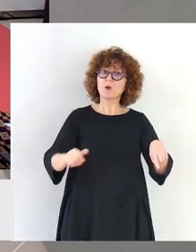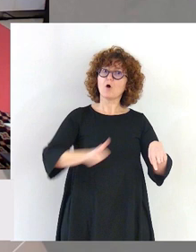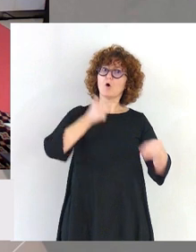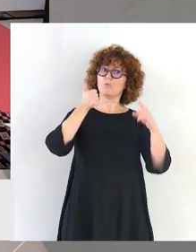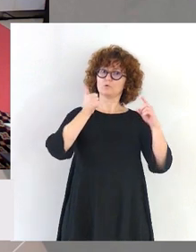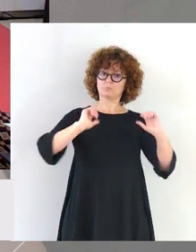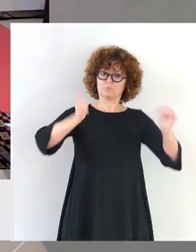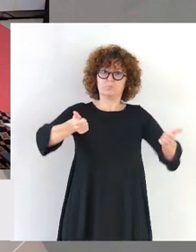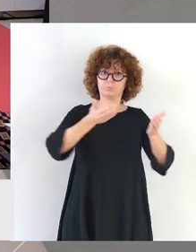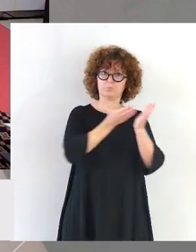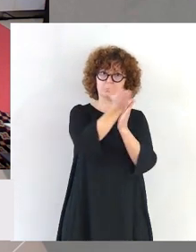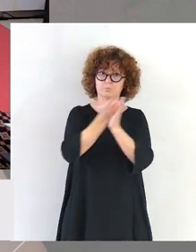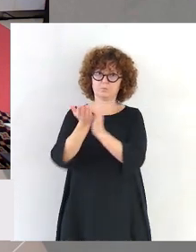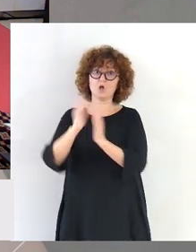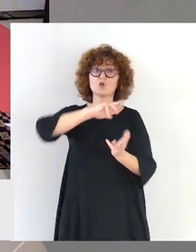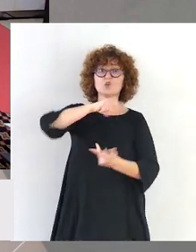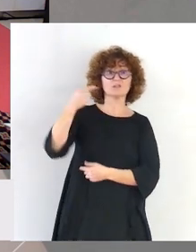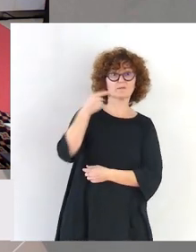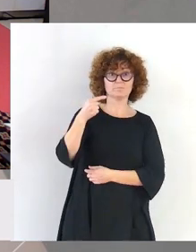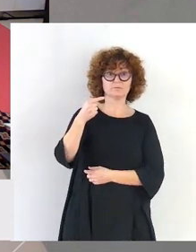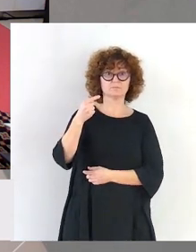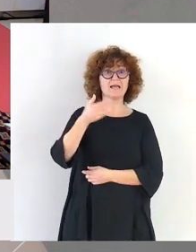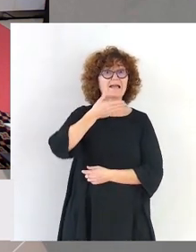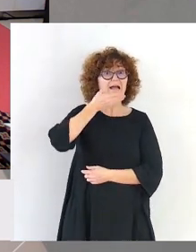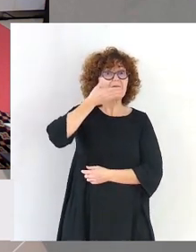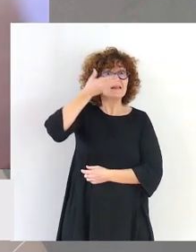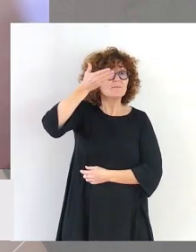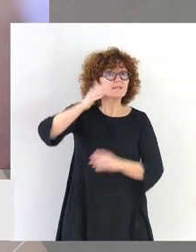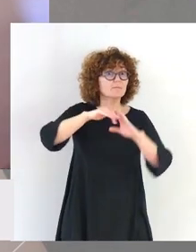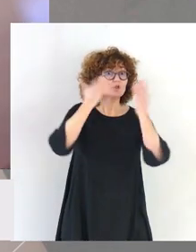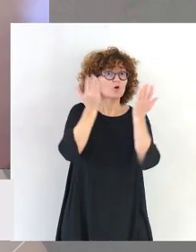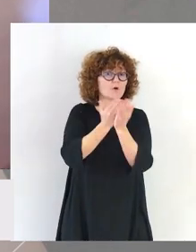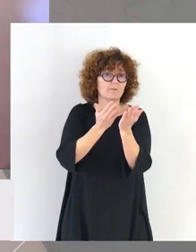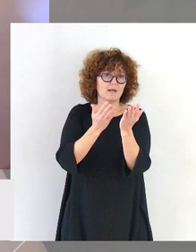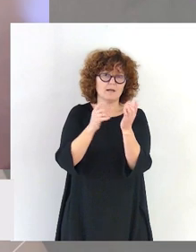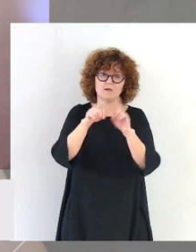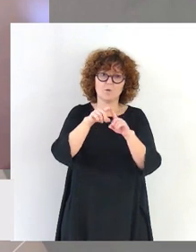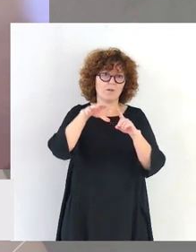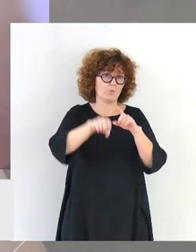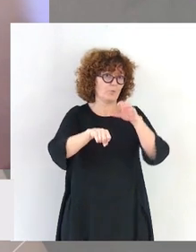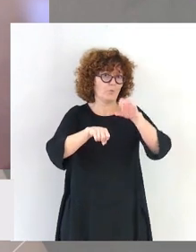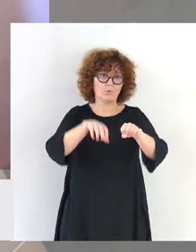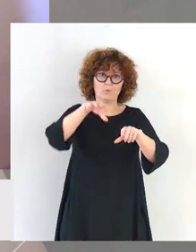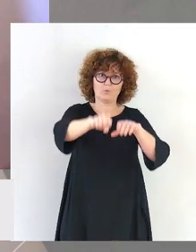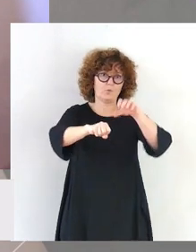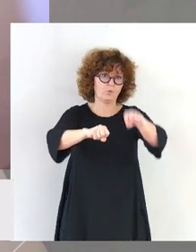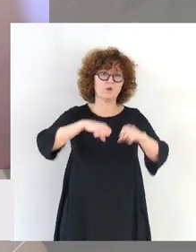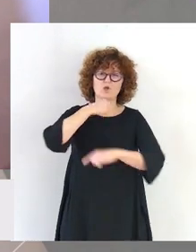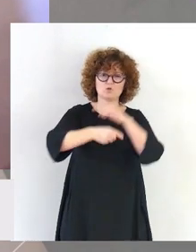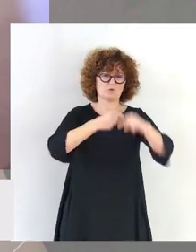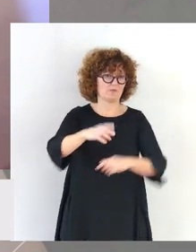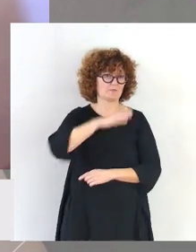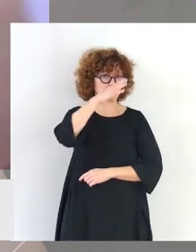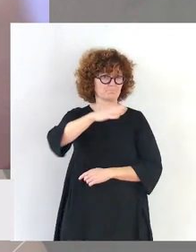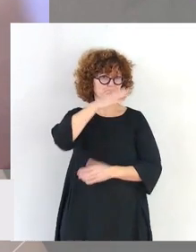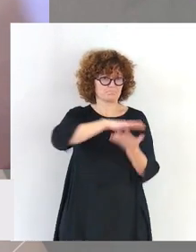oportunidades la mala noticia el calentamiento global avanza a un ritmo veloz con consecuencias nefastas para muchos ámbitos